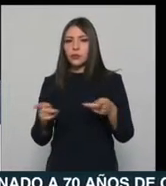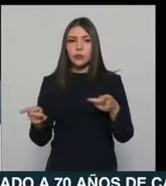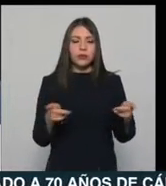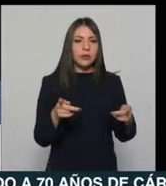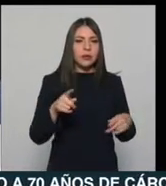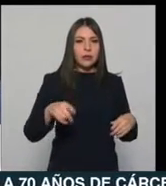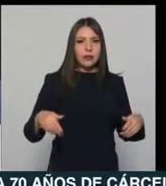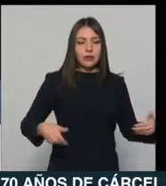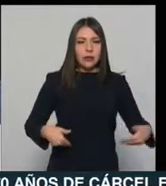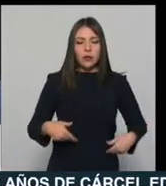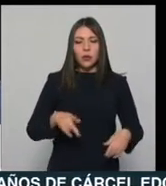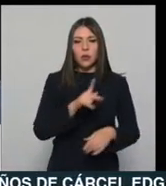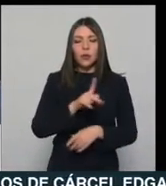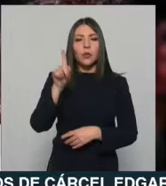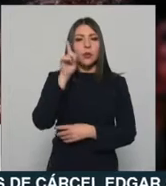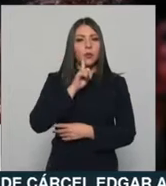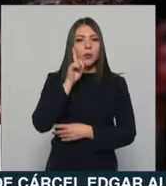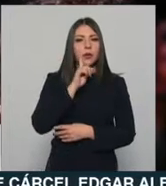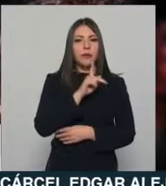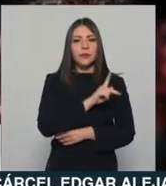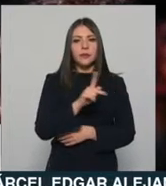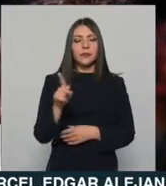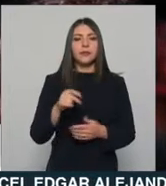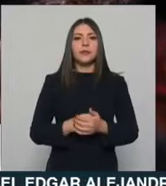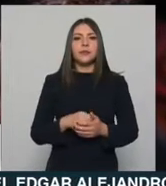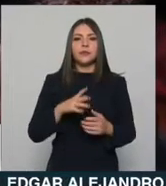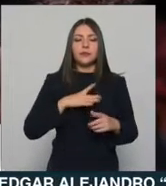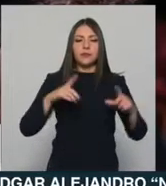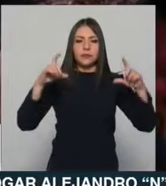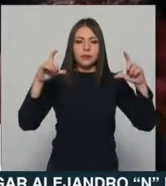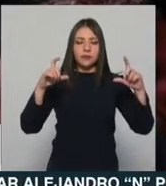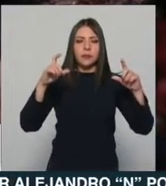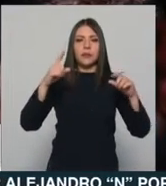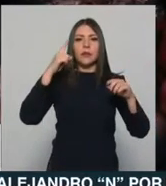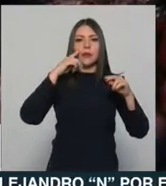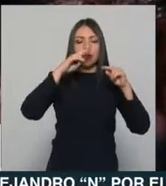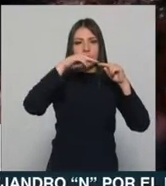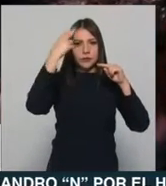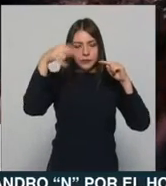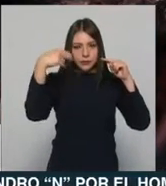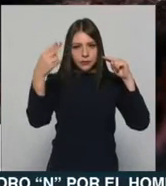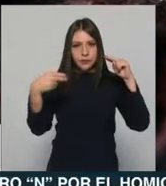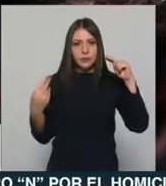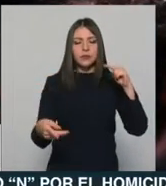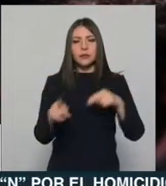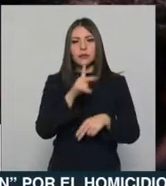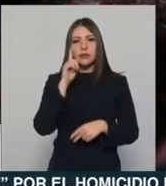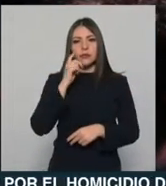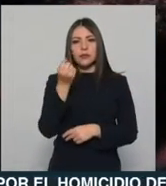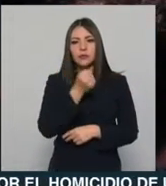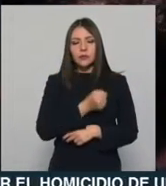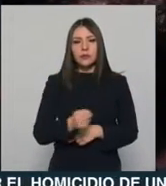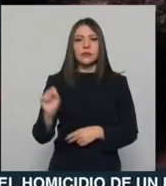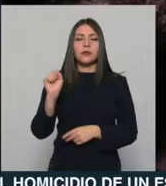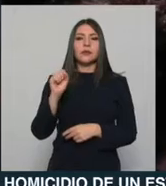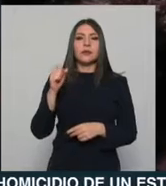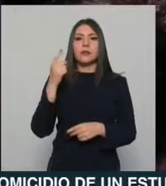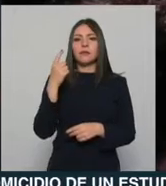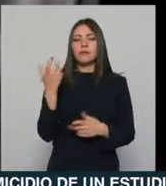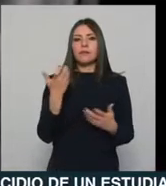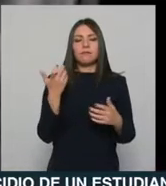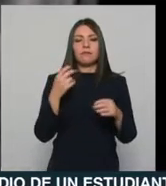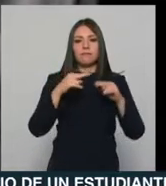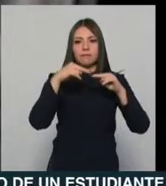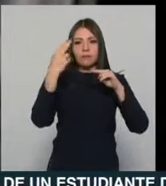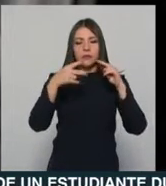circenses, de números aéreos, en aero, trapecio, ¿son mujeres acróbatas? Sí, hay mujeres acróbatas en rueda cir,